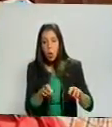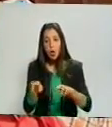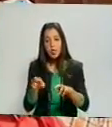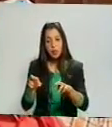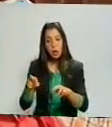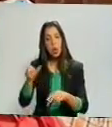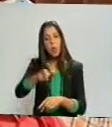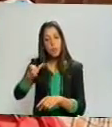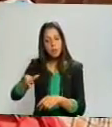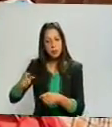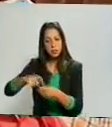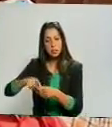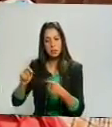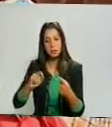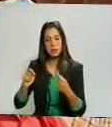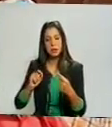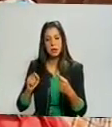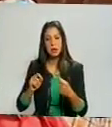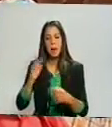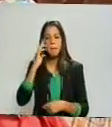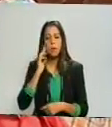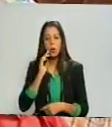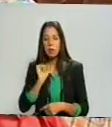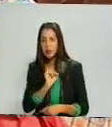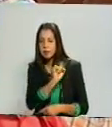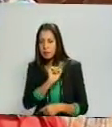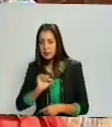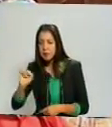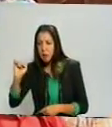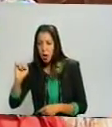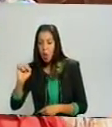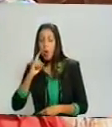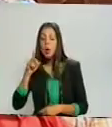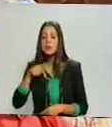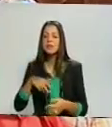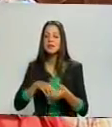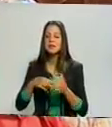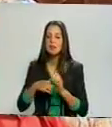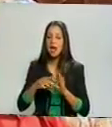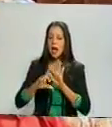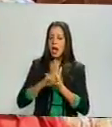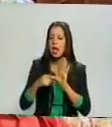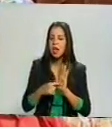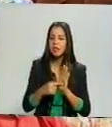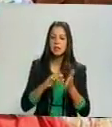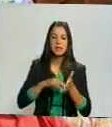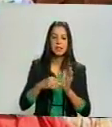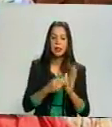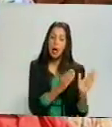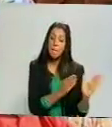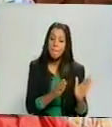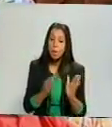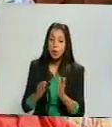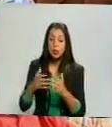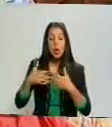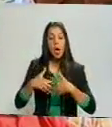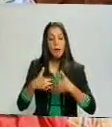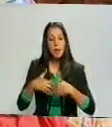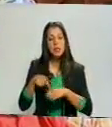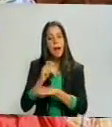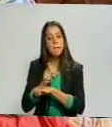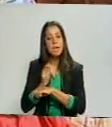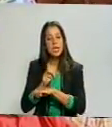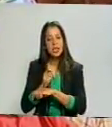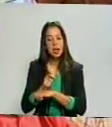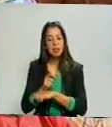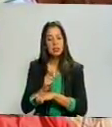por el oeste del estado Bolívar. Precisamente esta ley tiene que ver mucho con ordenar todo ese proceso, además que allí no solamente